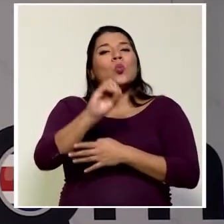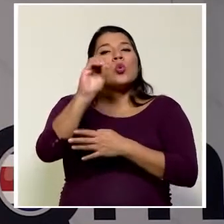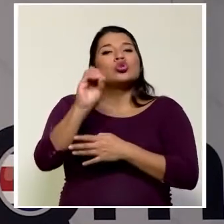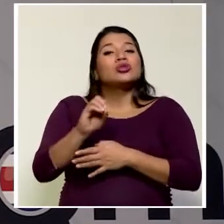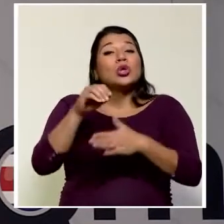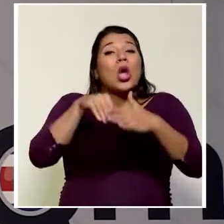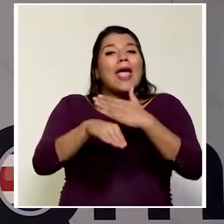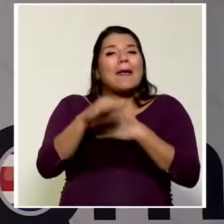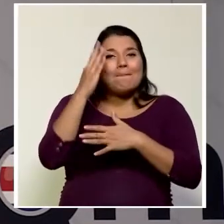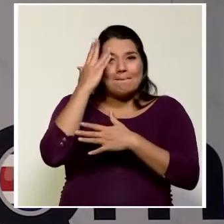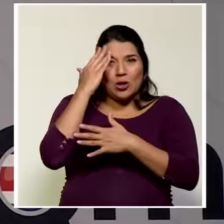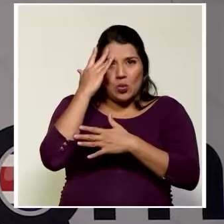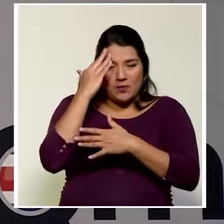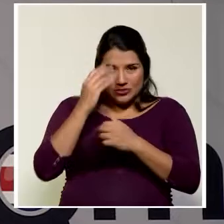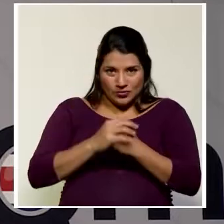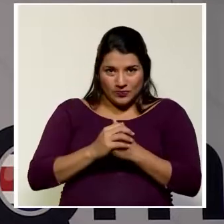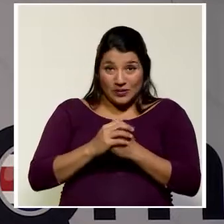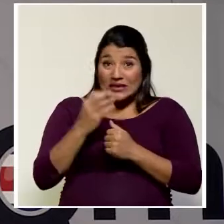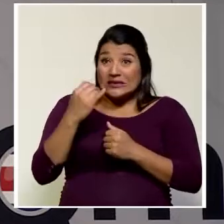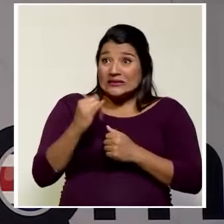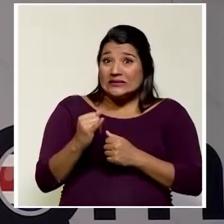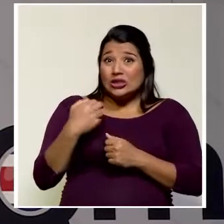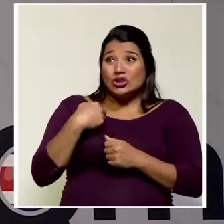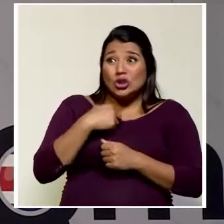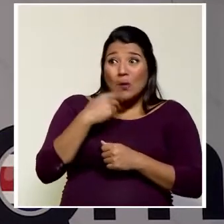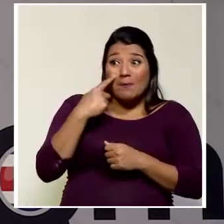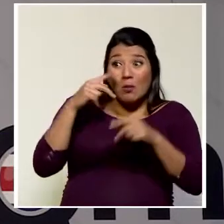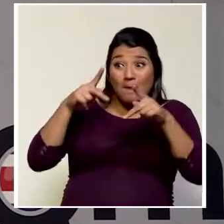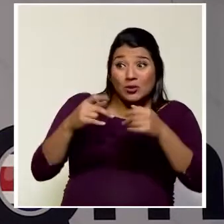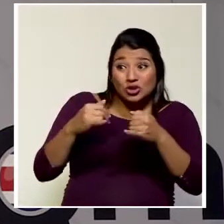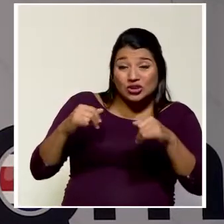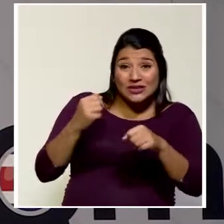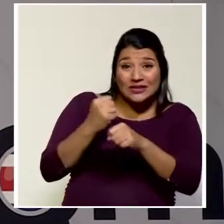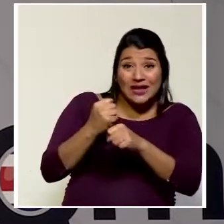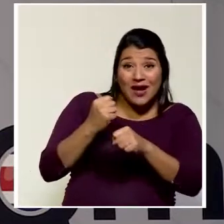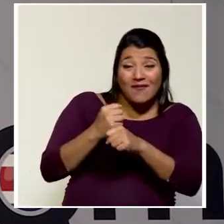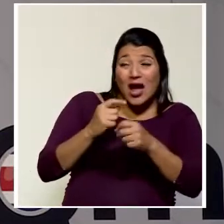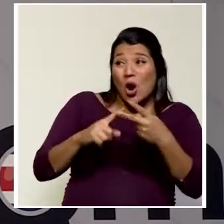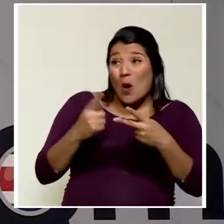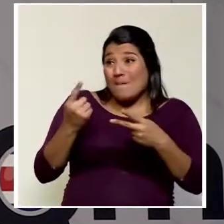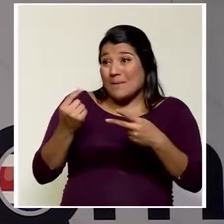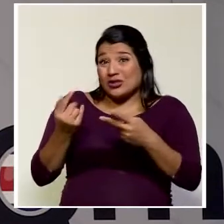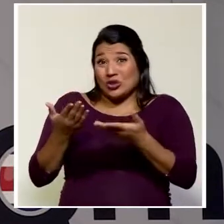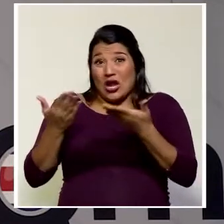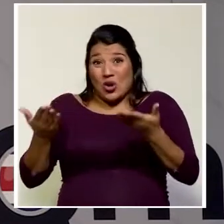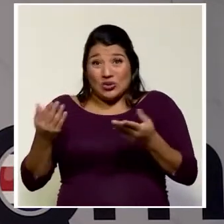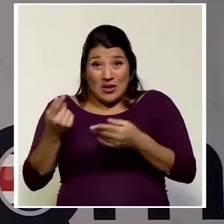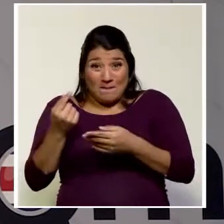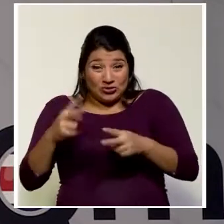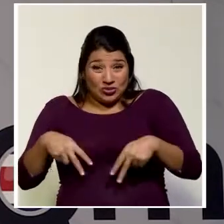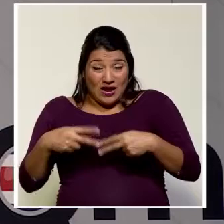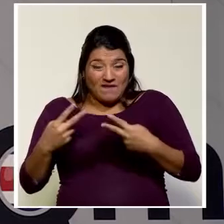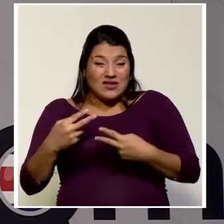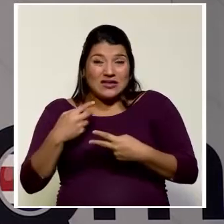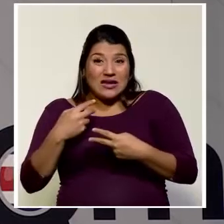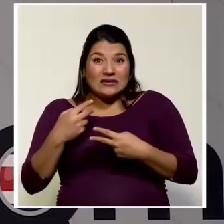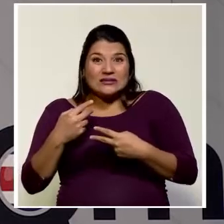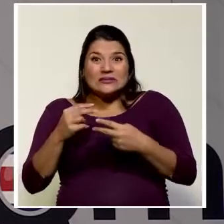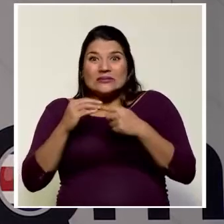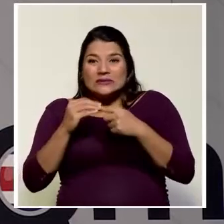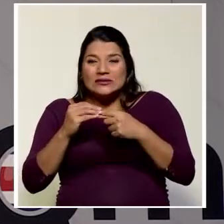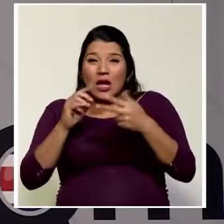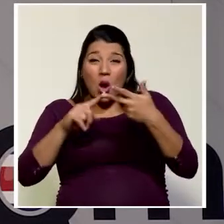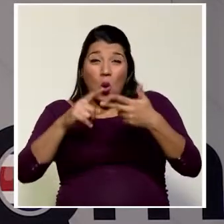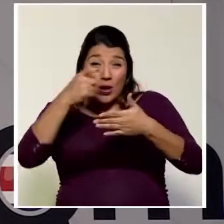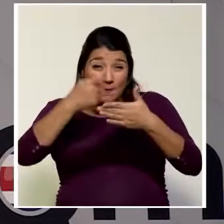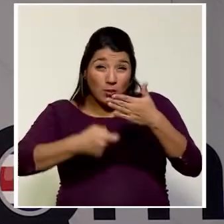preocupaciones. Si tomamos en cuenta el desempleo, si tomamos en cuenta el costo de la vida o si tomamos en cuenta incluso el tema de los impuestos, entre los tres